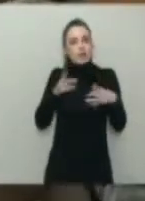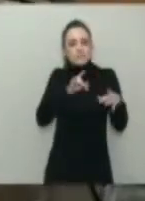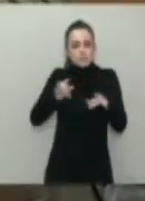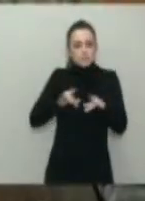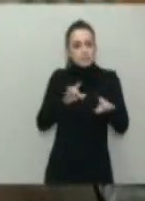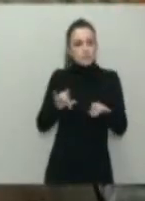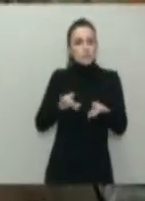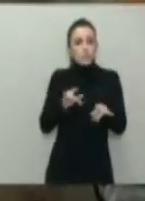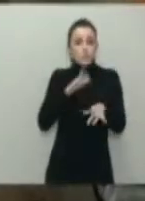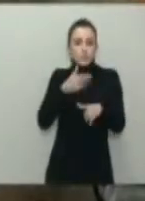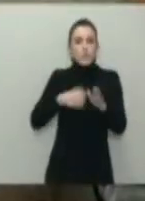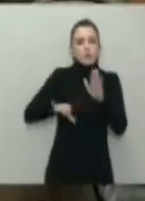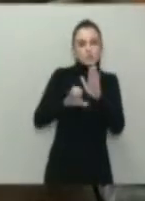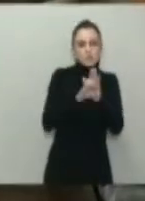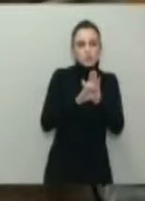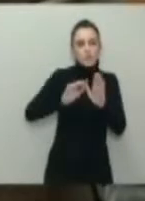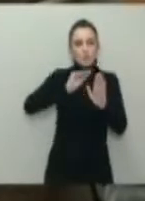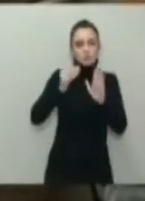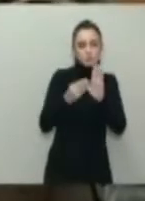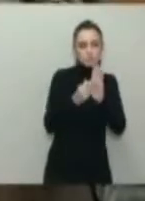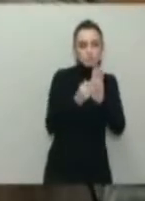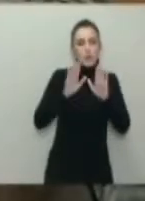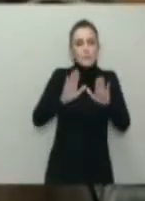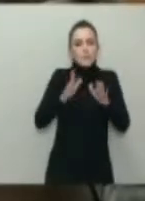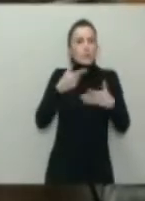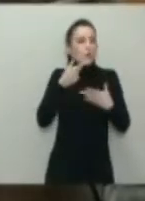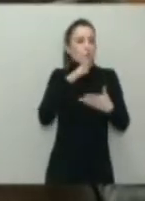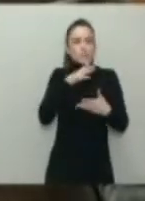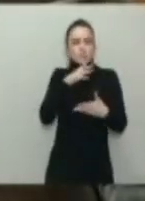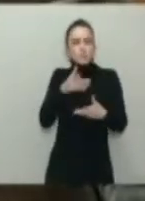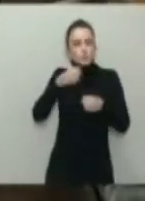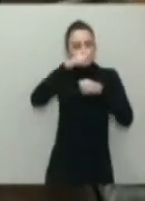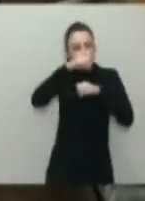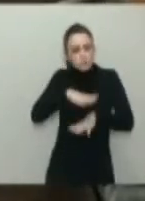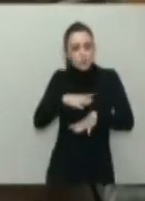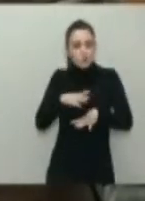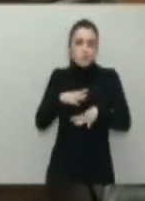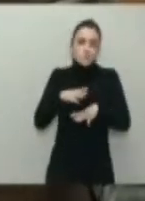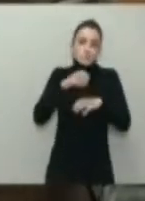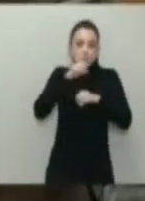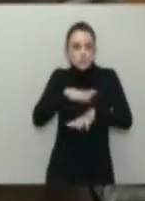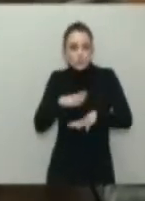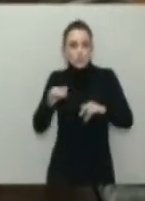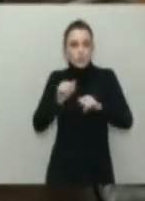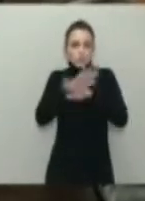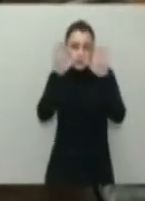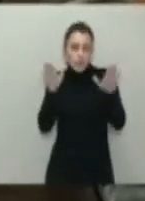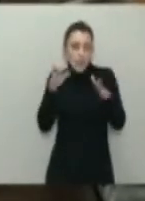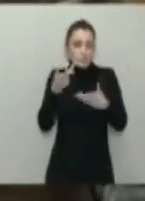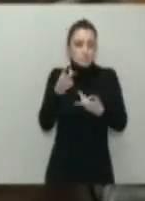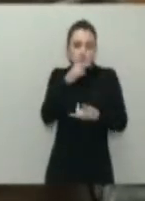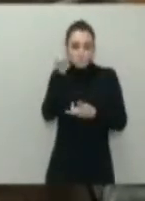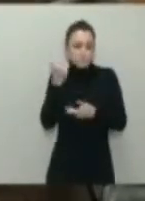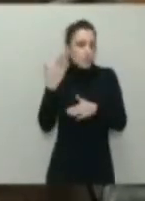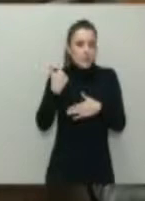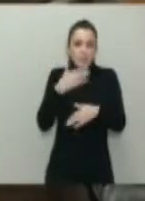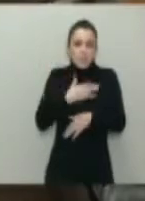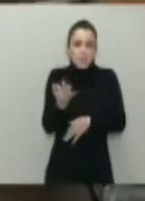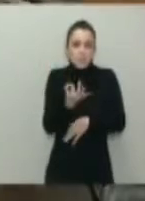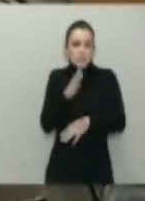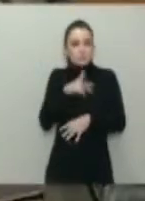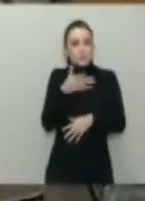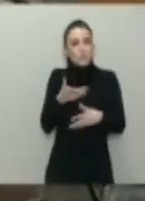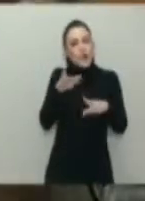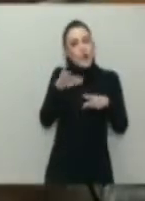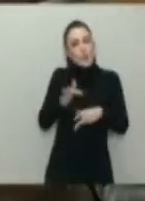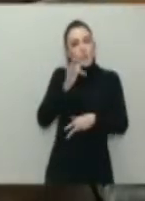Constitución, pero por razones, en fin, históricas que yo creo que habría que ir obviando, y además por alguna circunstancia, porque incluso el propio cálculo del cupo, es